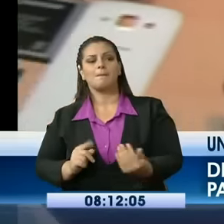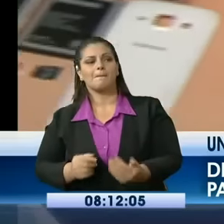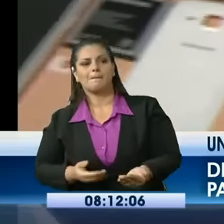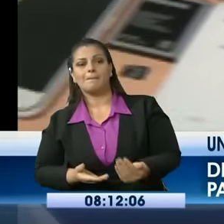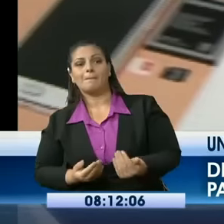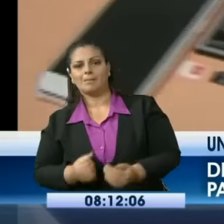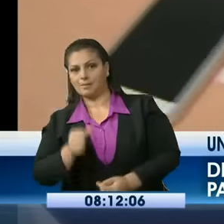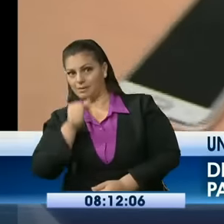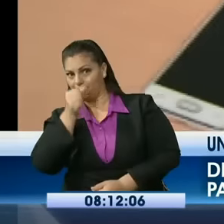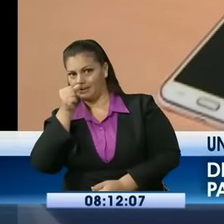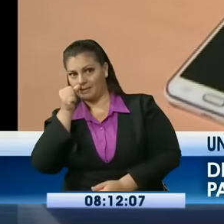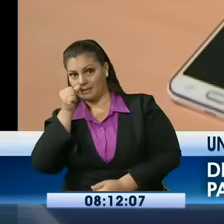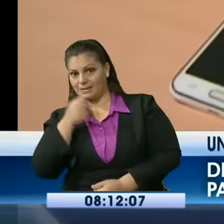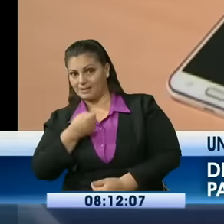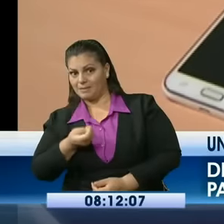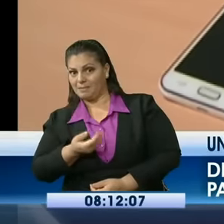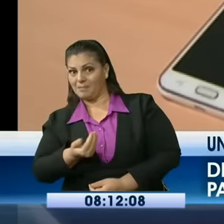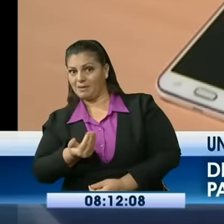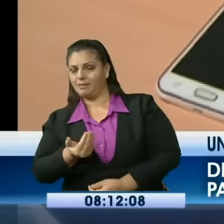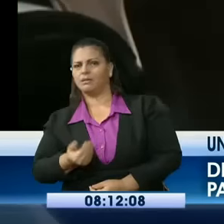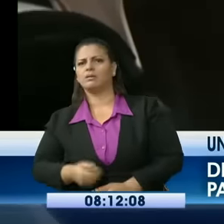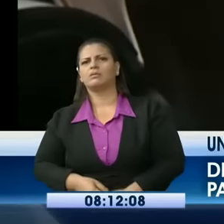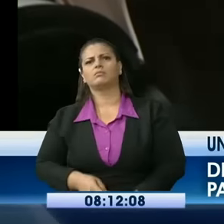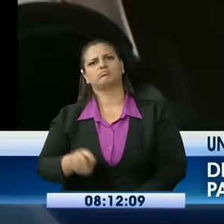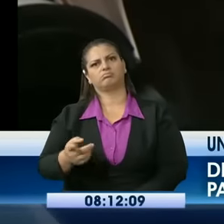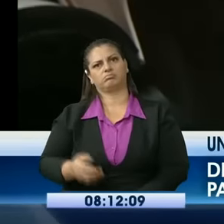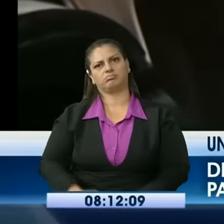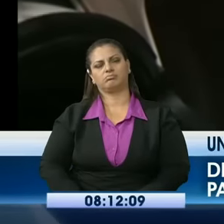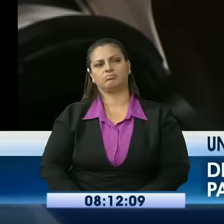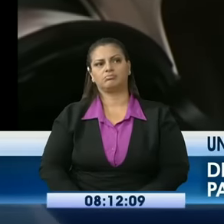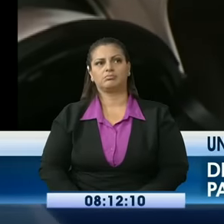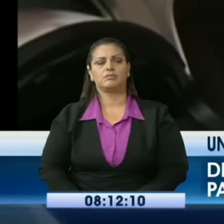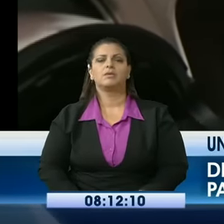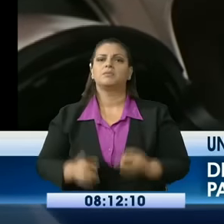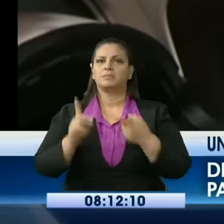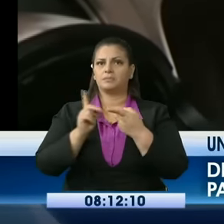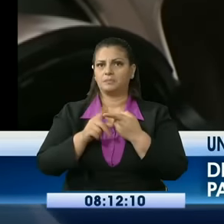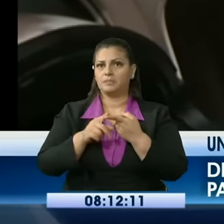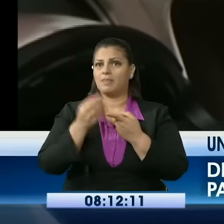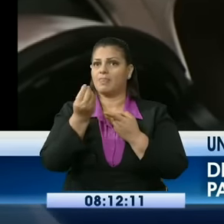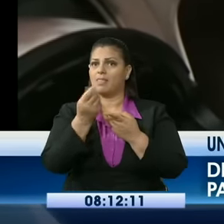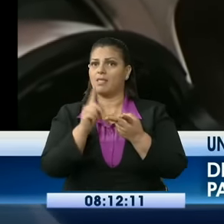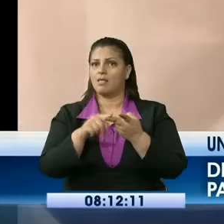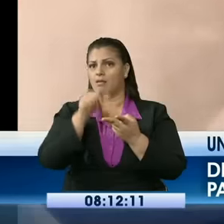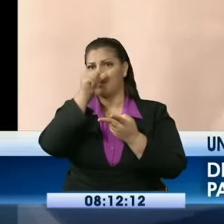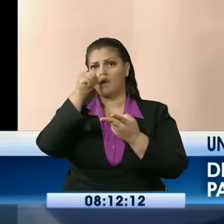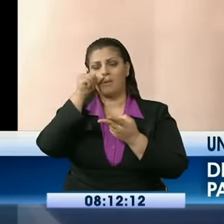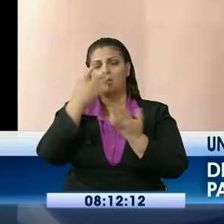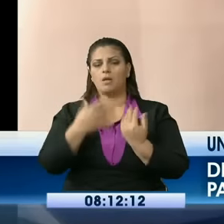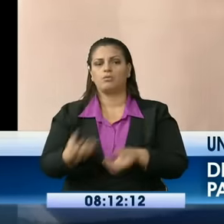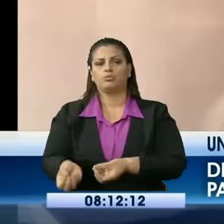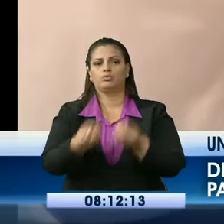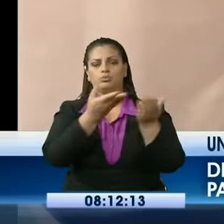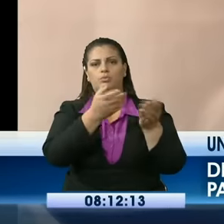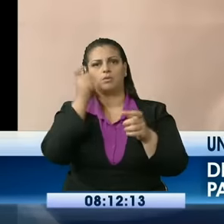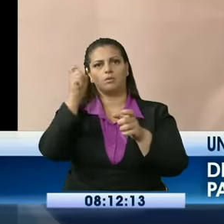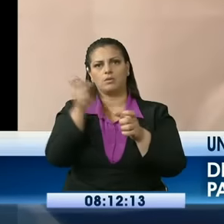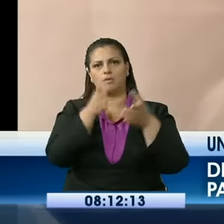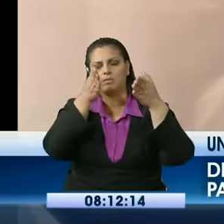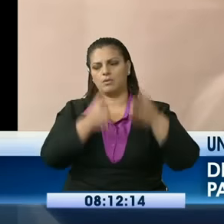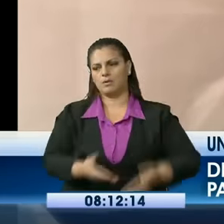expendedor, los alcaloides y el dinero fueron presentados ante el fiscal de turno en la unidad integrada de justicia para